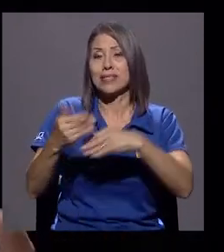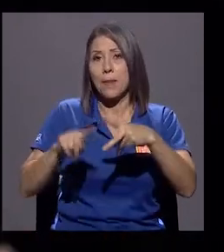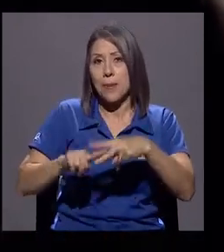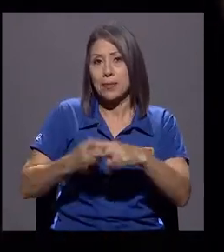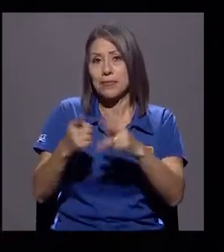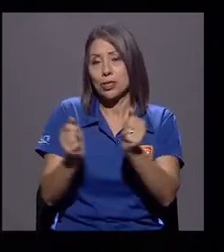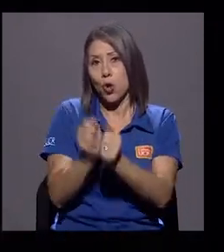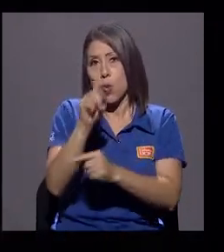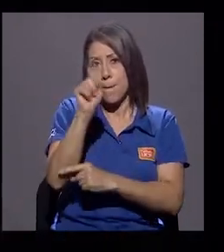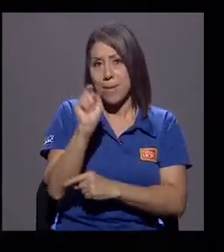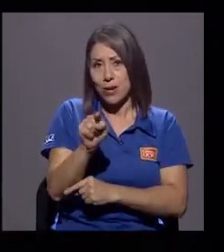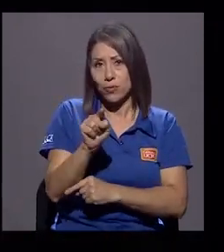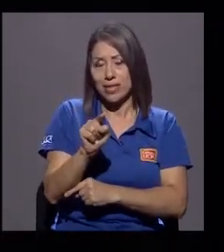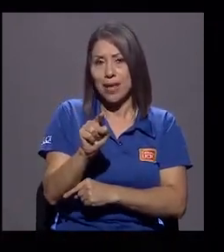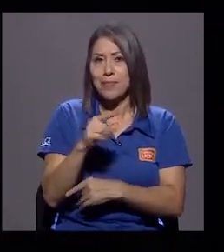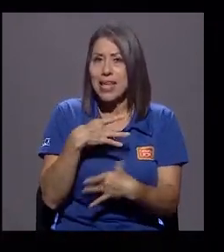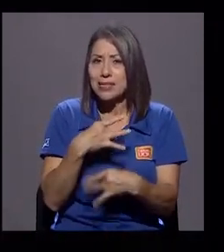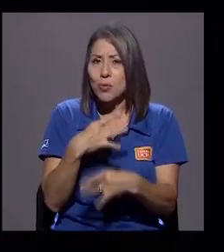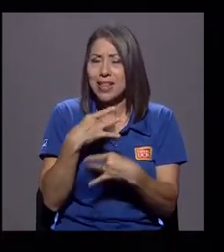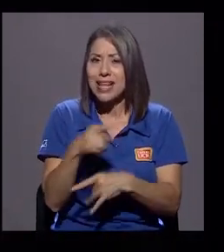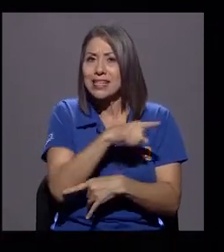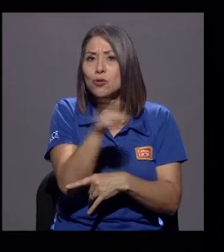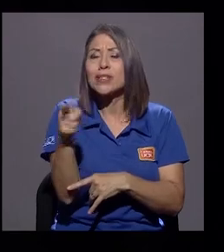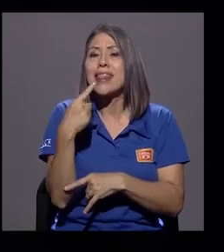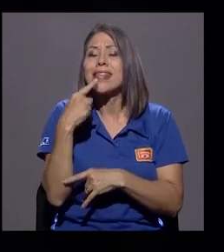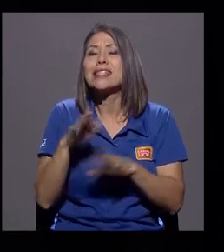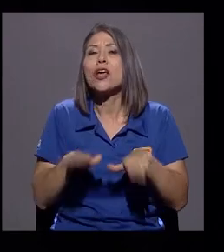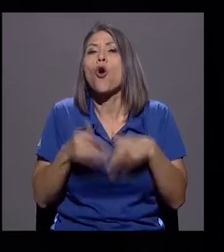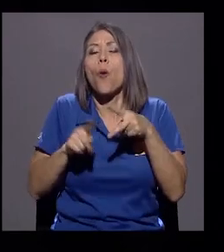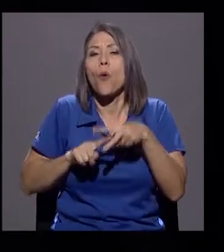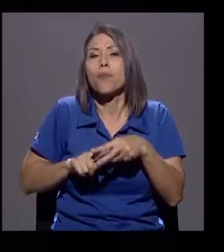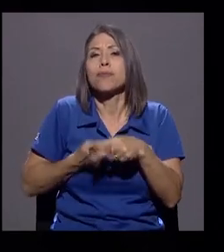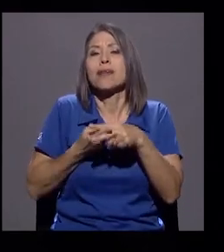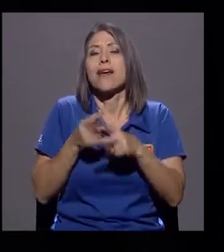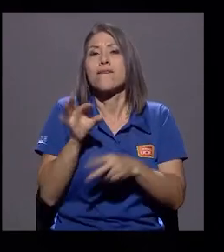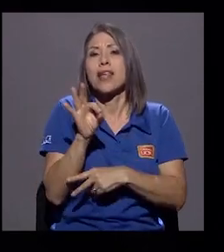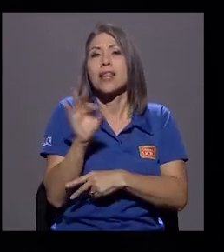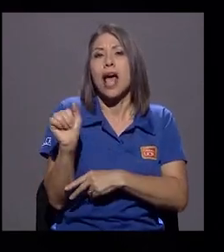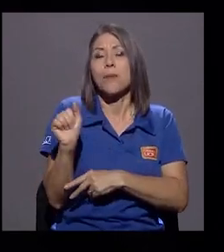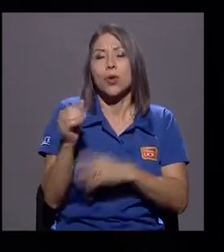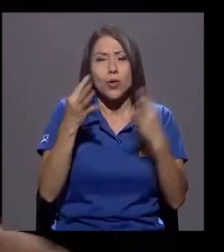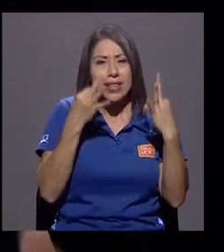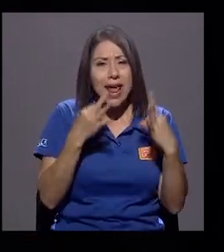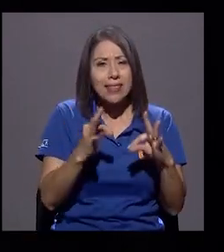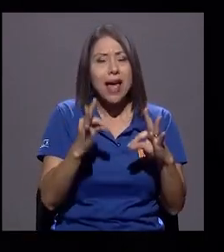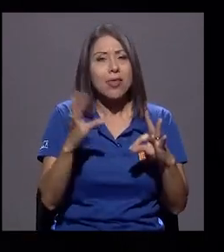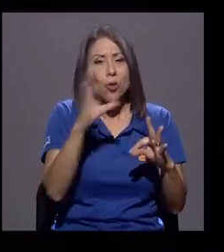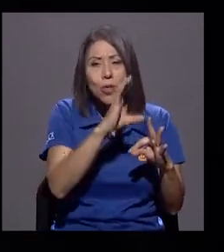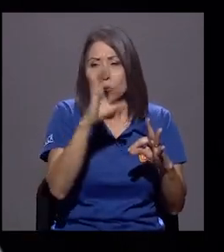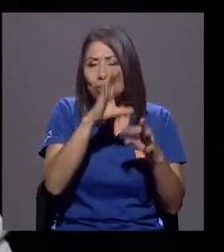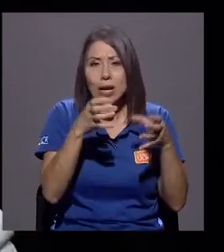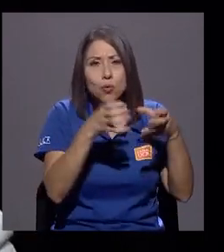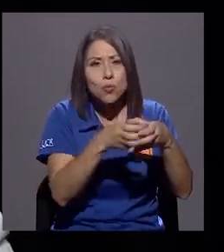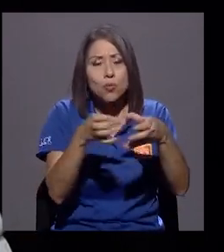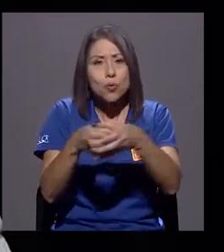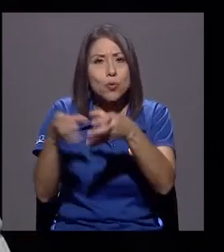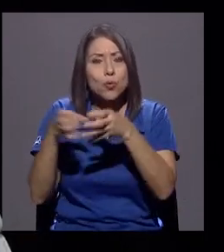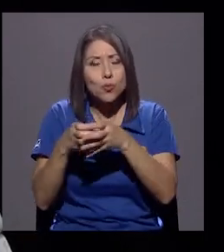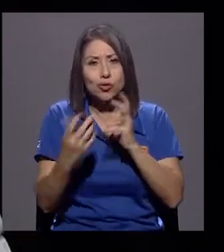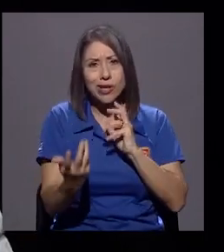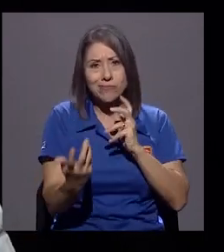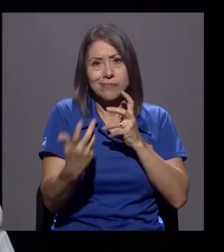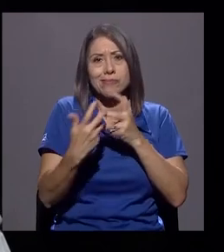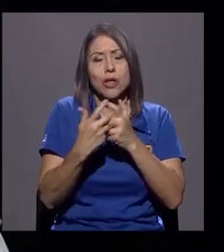interesante como usted nos explica cómo emerge el frente amplio tratando de buscar sectores que obviamente fueran cercanos y